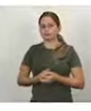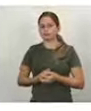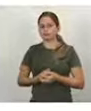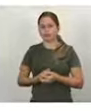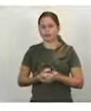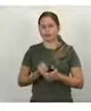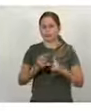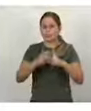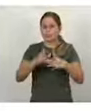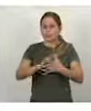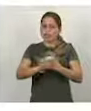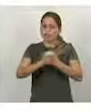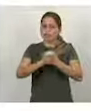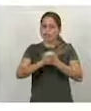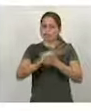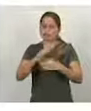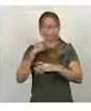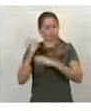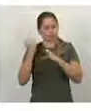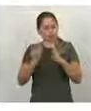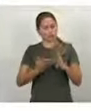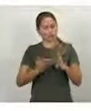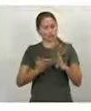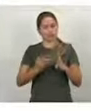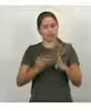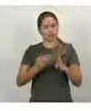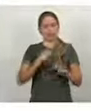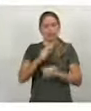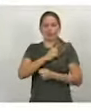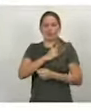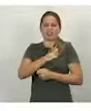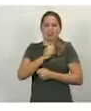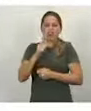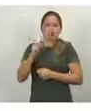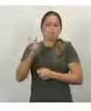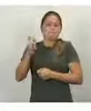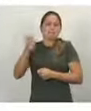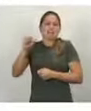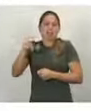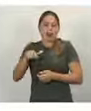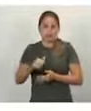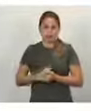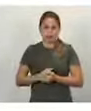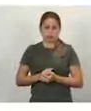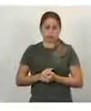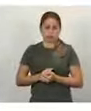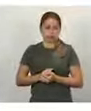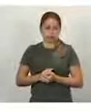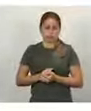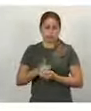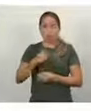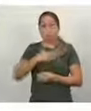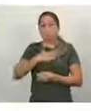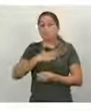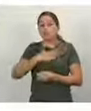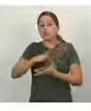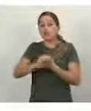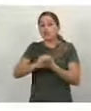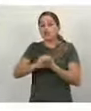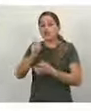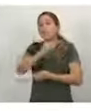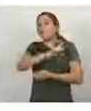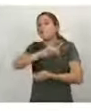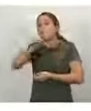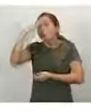mis compañeros muertos no clamo venganza. Mis compañeros no están ni olvidados ni